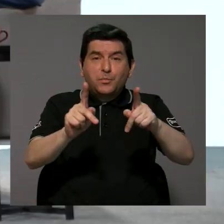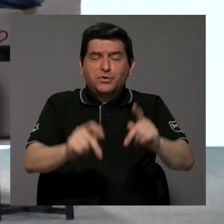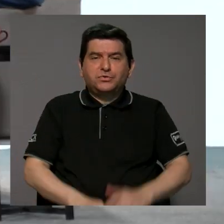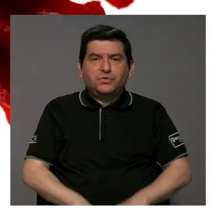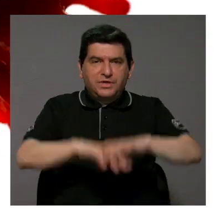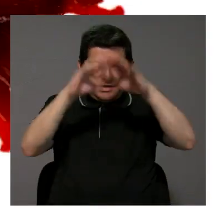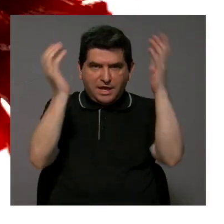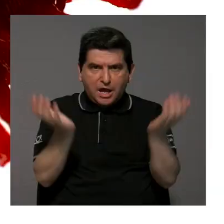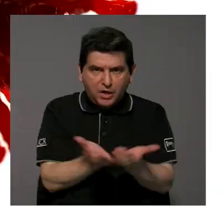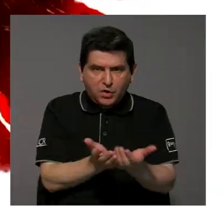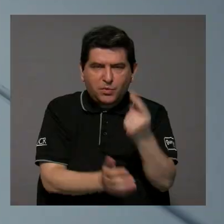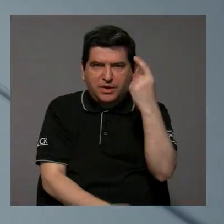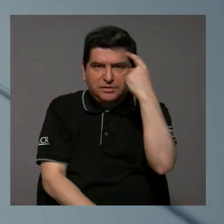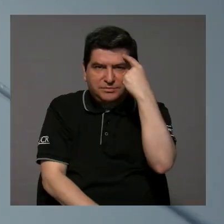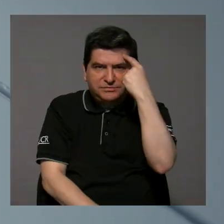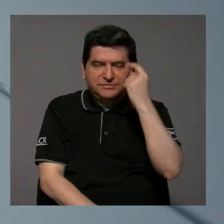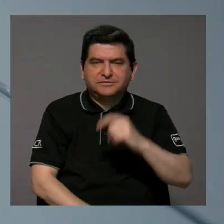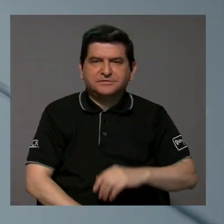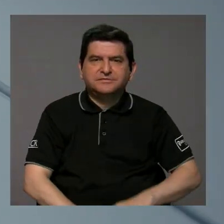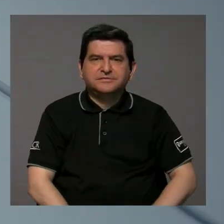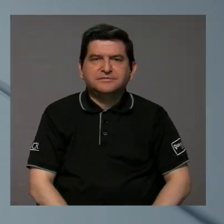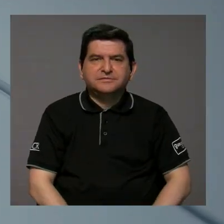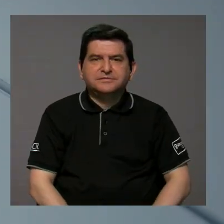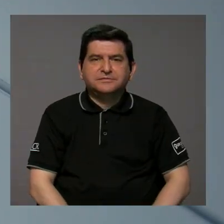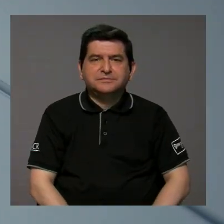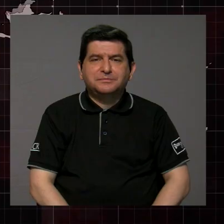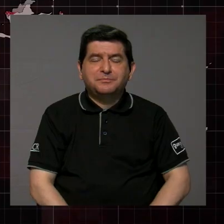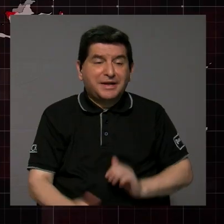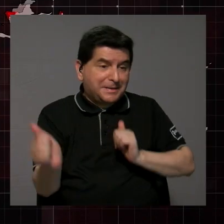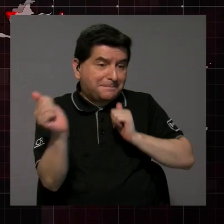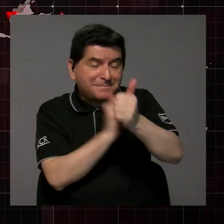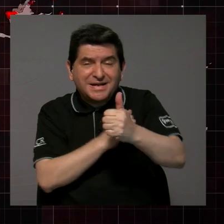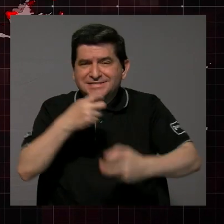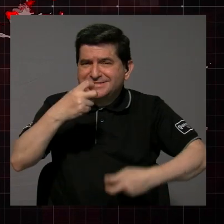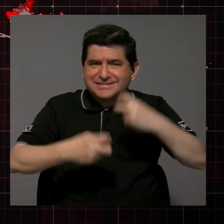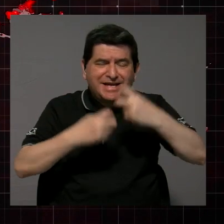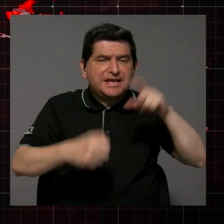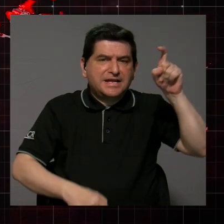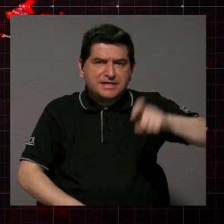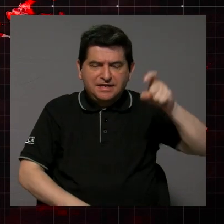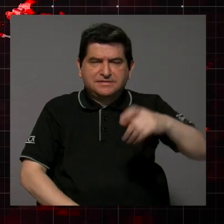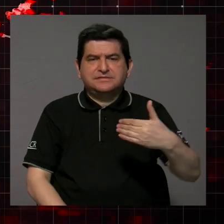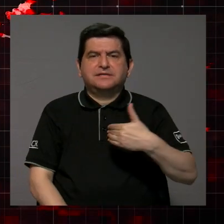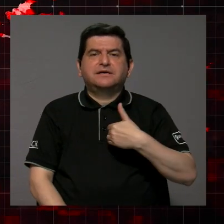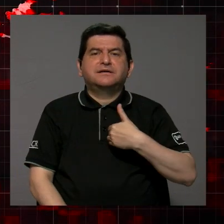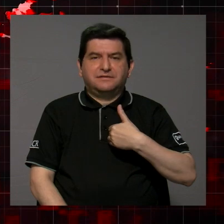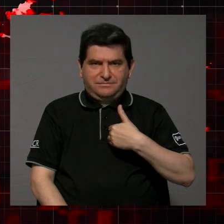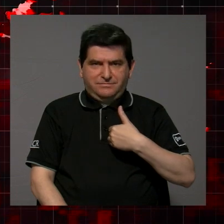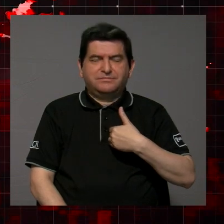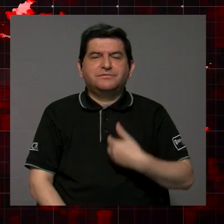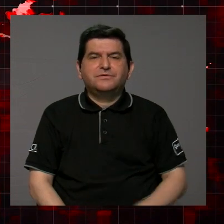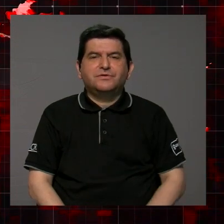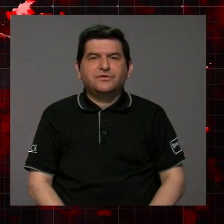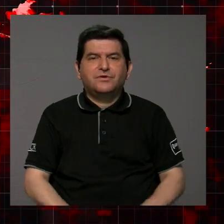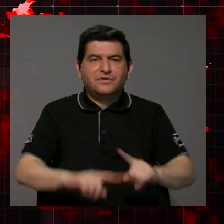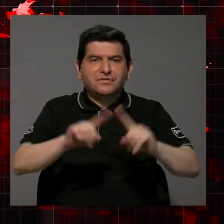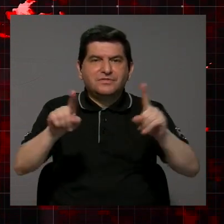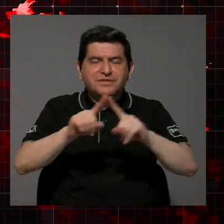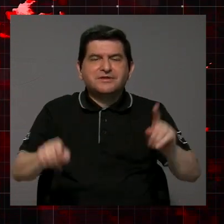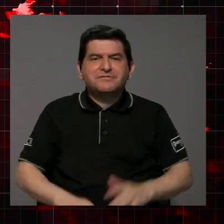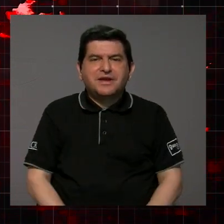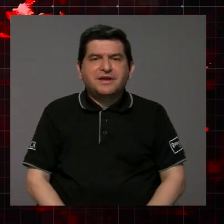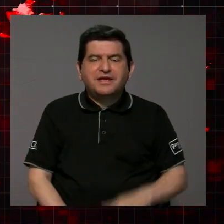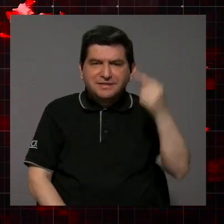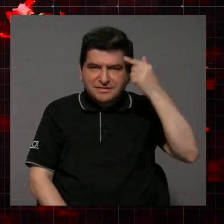oportunidad fue que a nivel global se pensó que para salir de esa crisis era importante tener